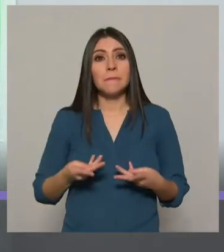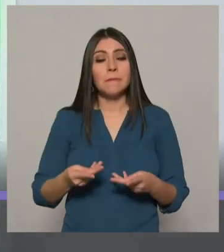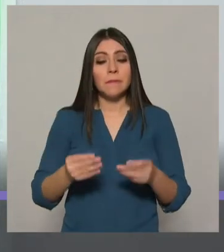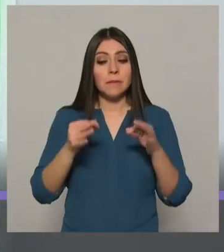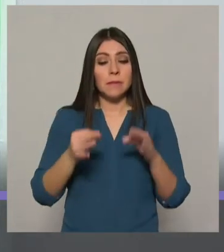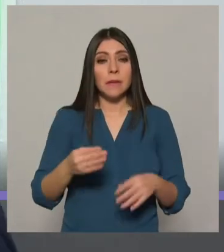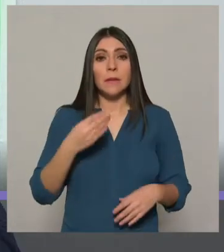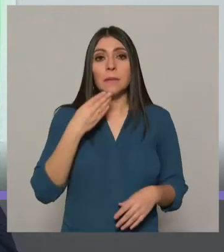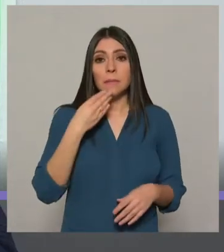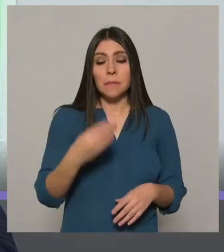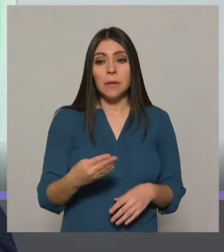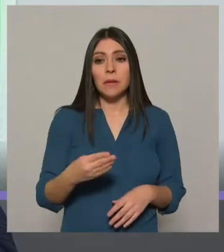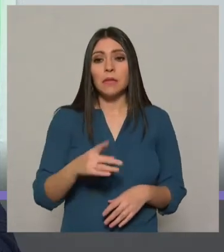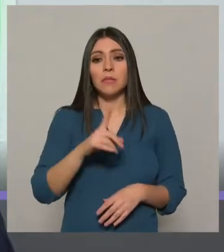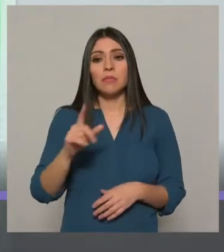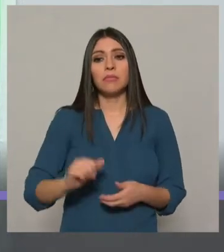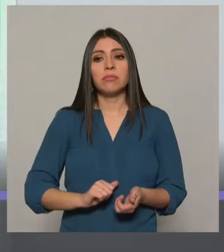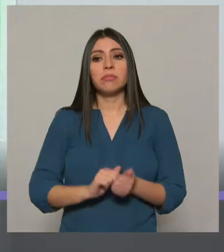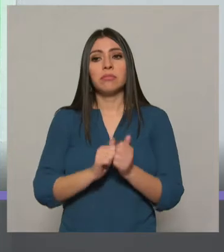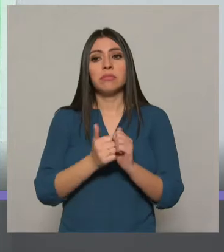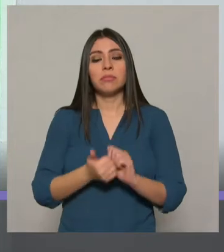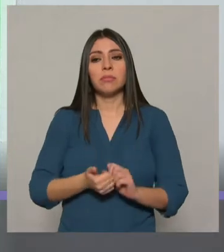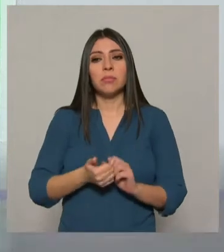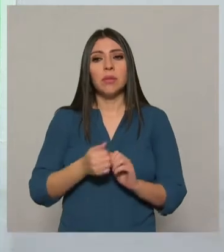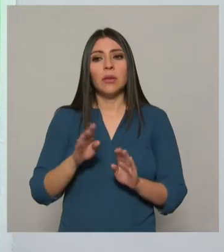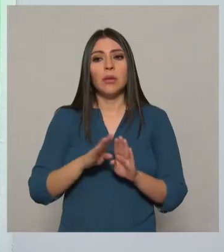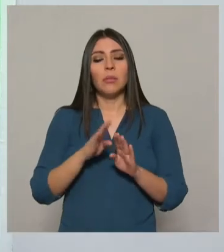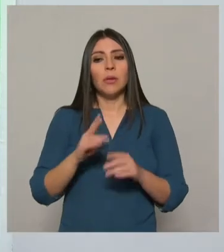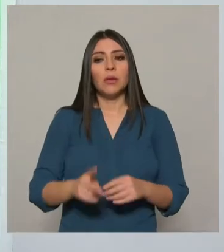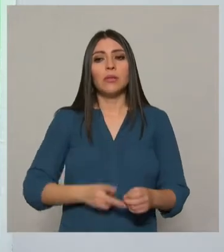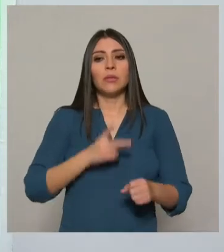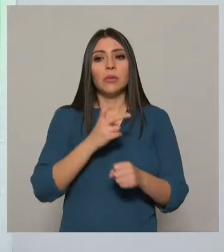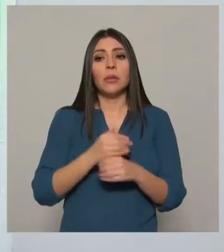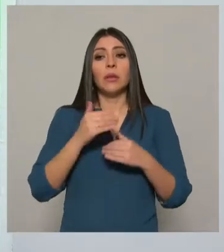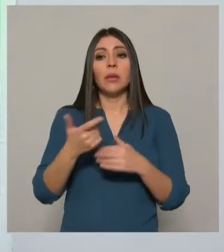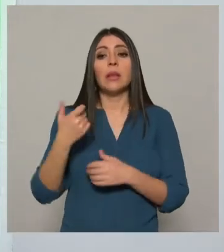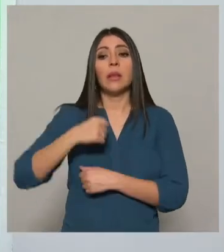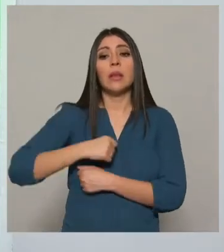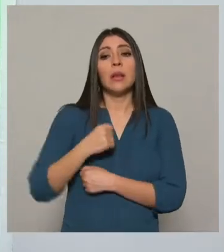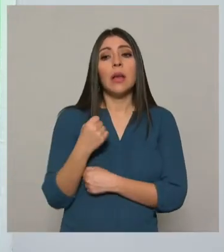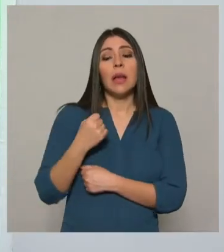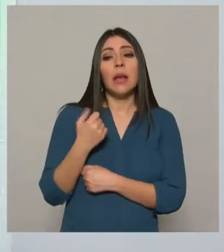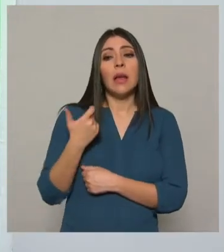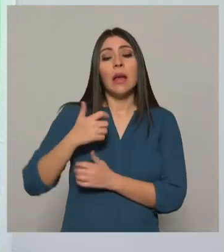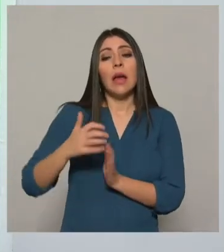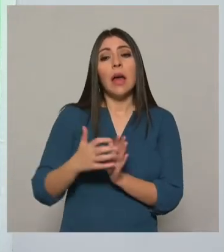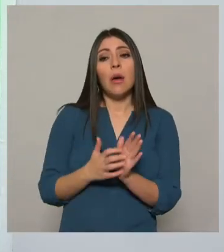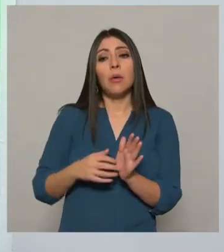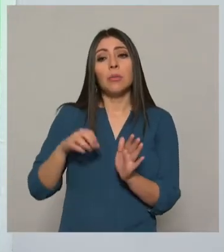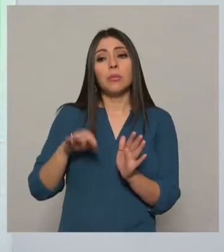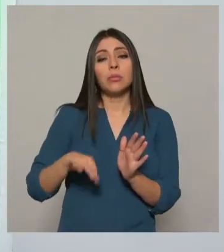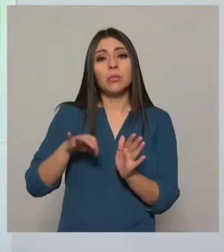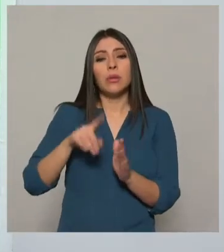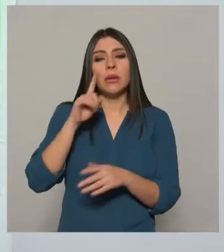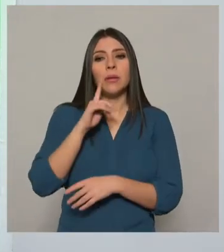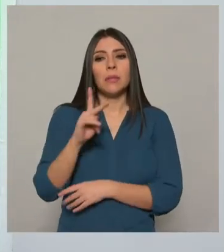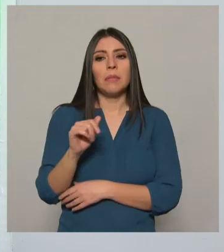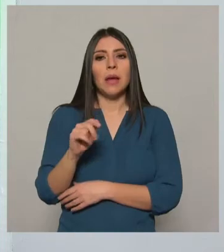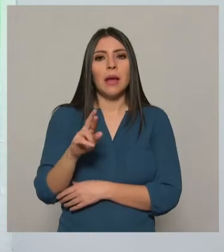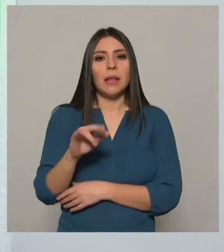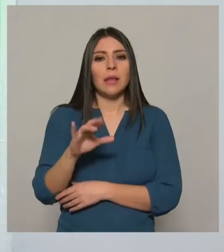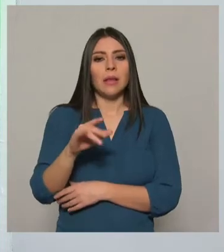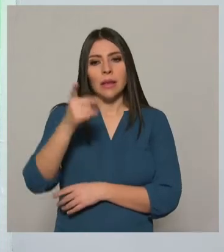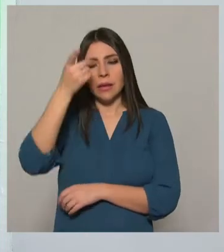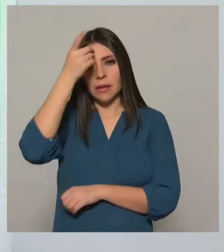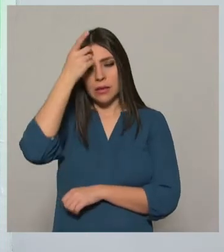eficiente y eficaz, se cae en subejercicio. No es una cajita de ahorro. Patricia Arenas, que es la rectora de la